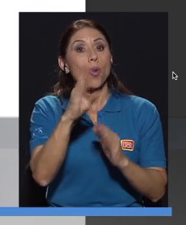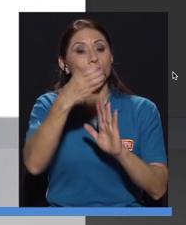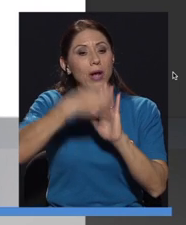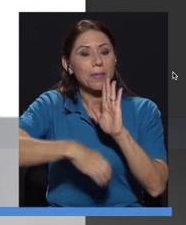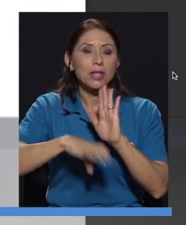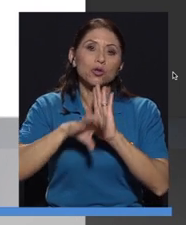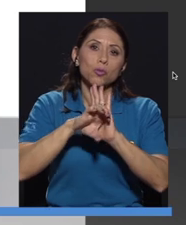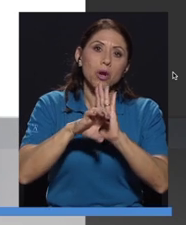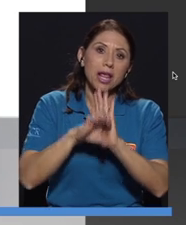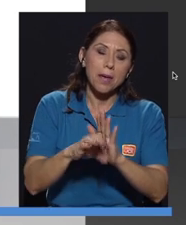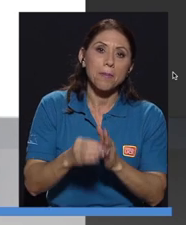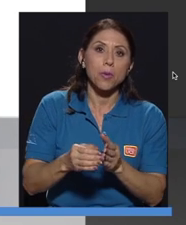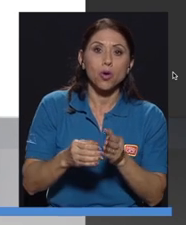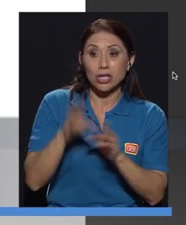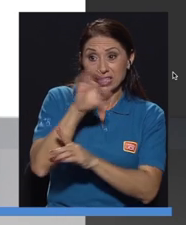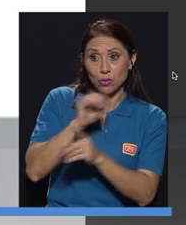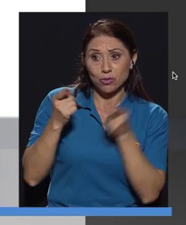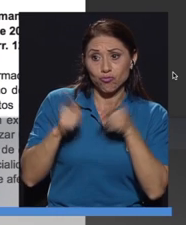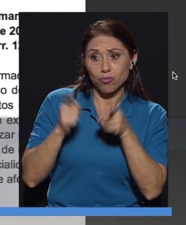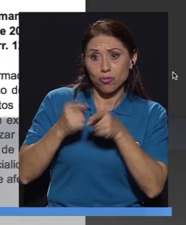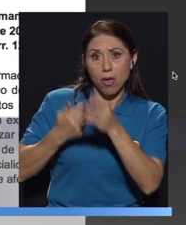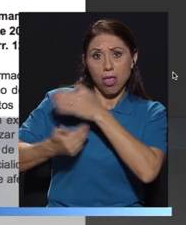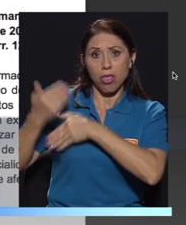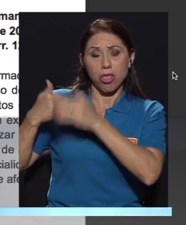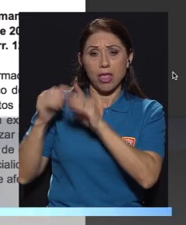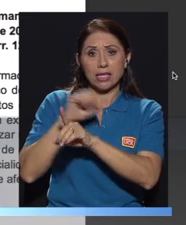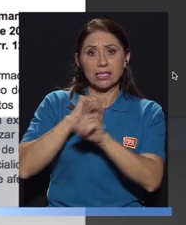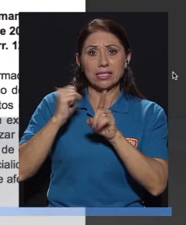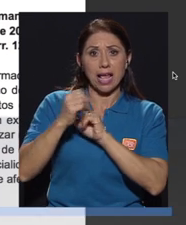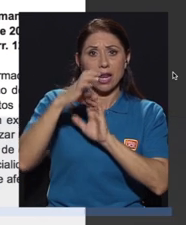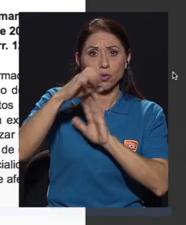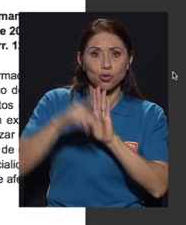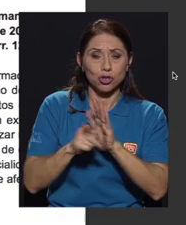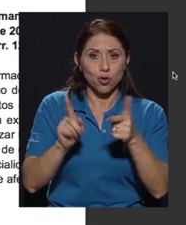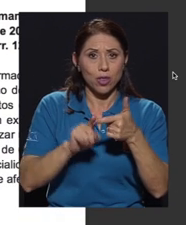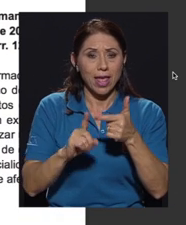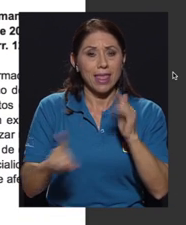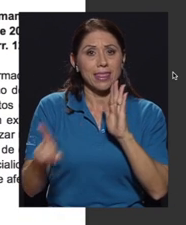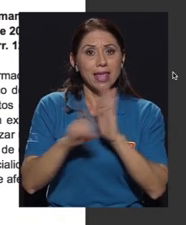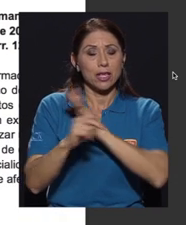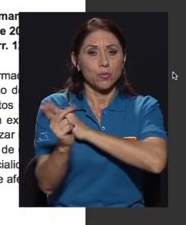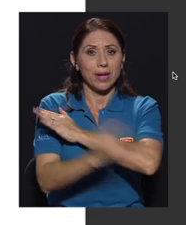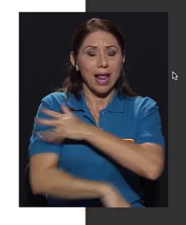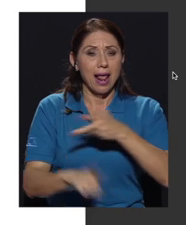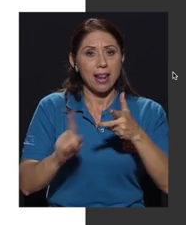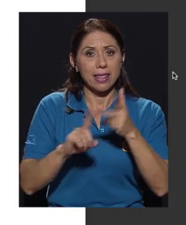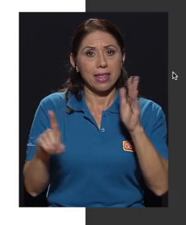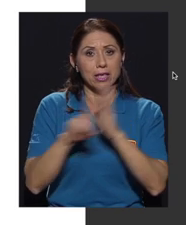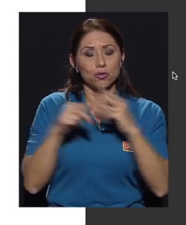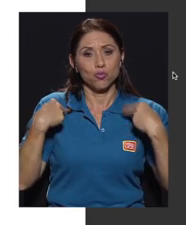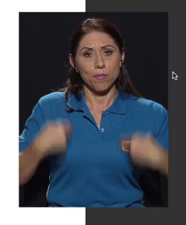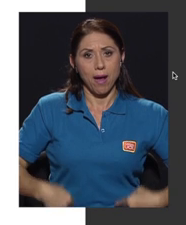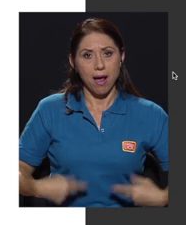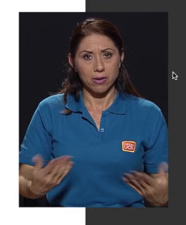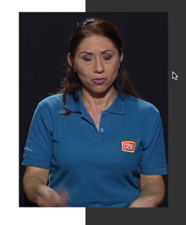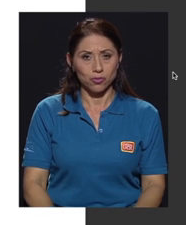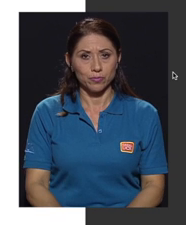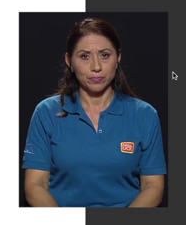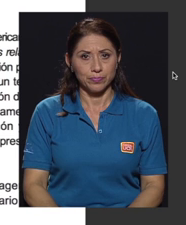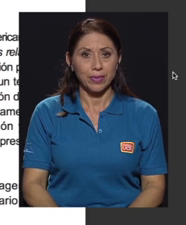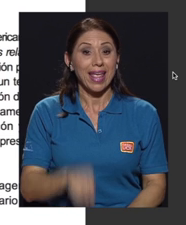temas como la jurisprudencia de la Sala Constitucional, el derecho penal y los derechos humanos, entre otros. El